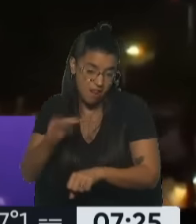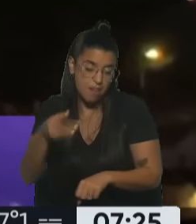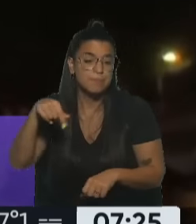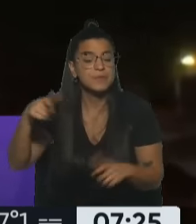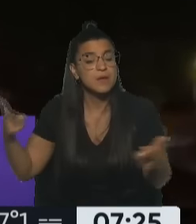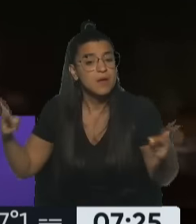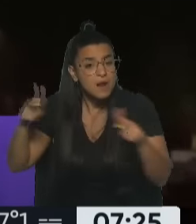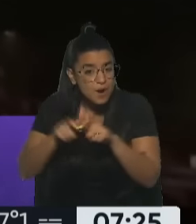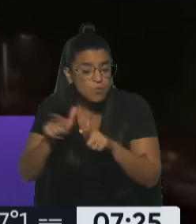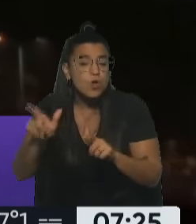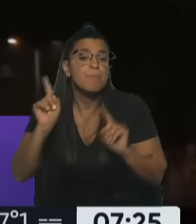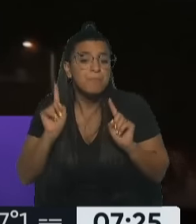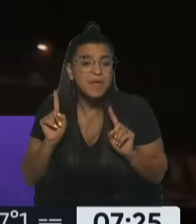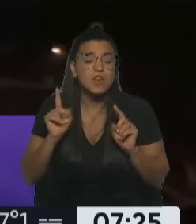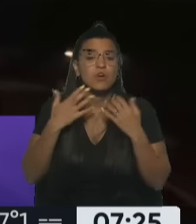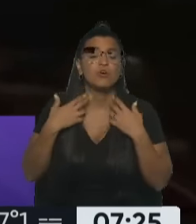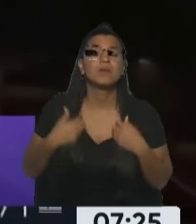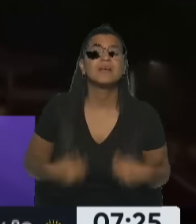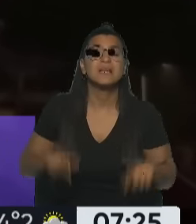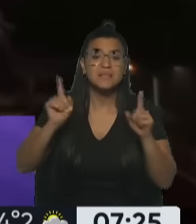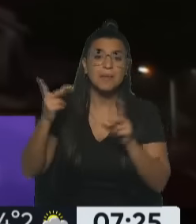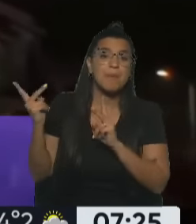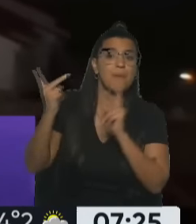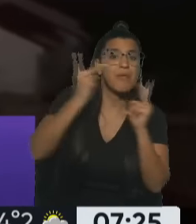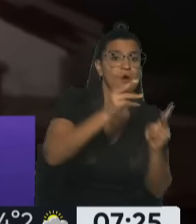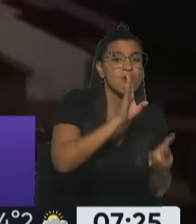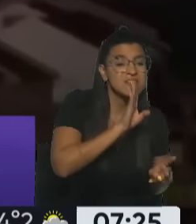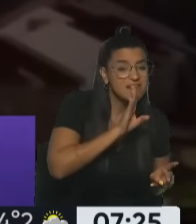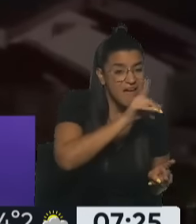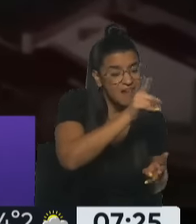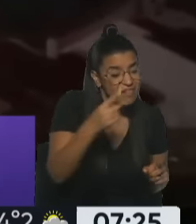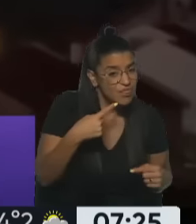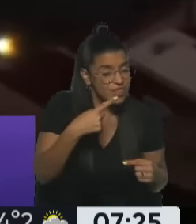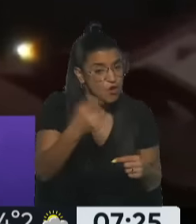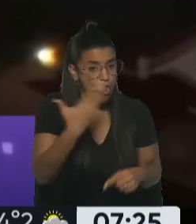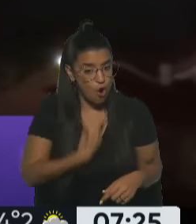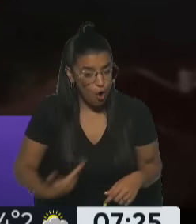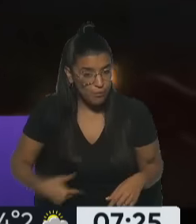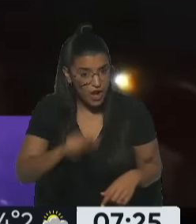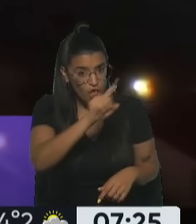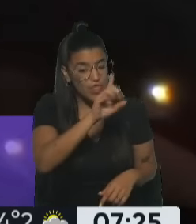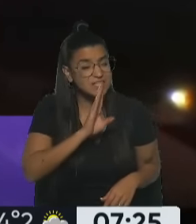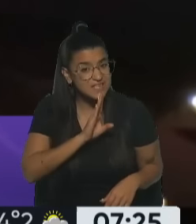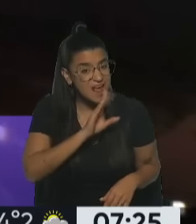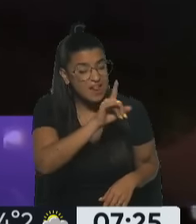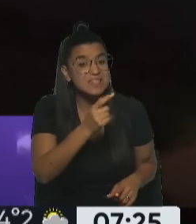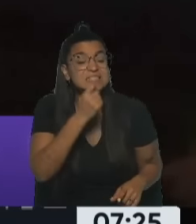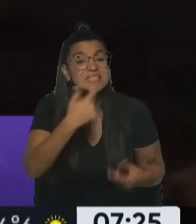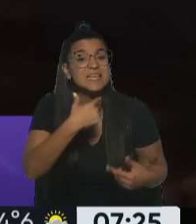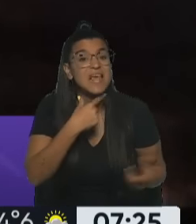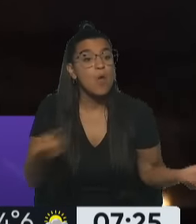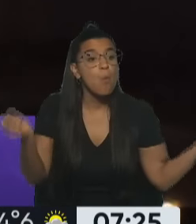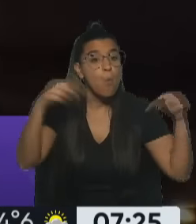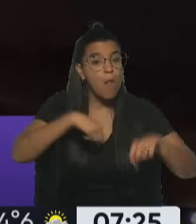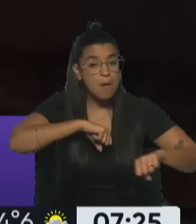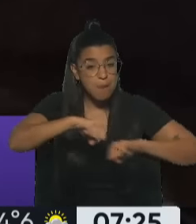con Abbas, pero también viajó a Israel y manifestó al gobierno de Israel que si se quería reanudar el